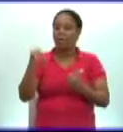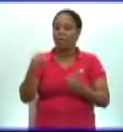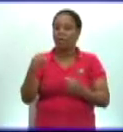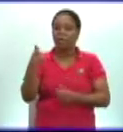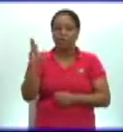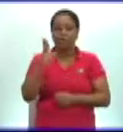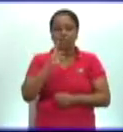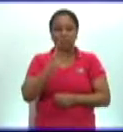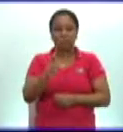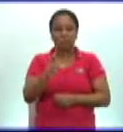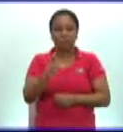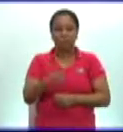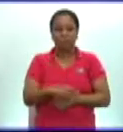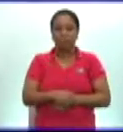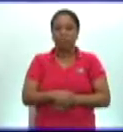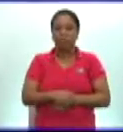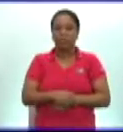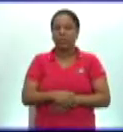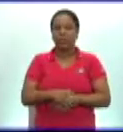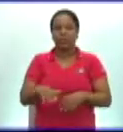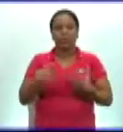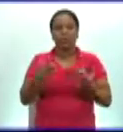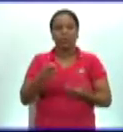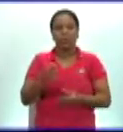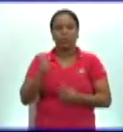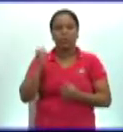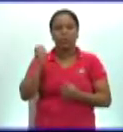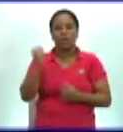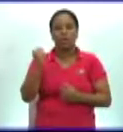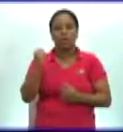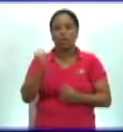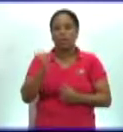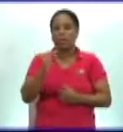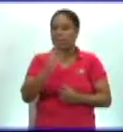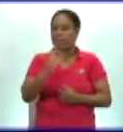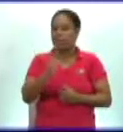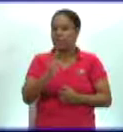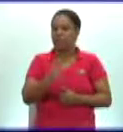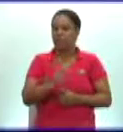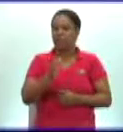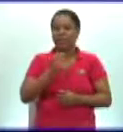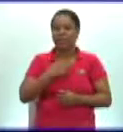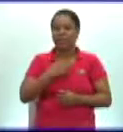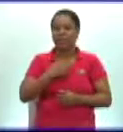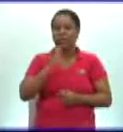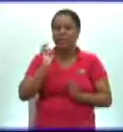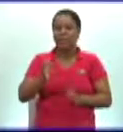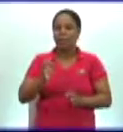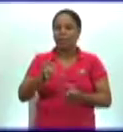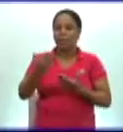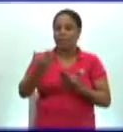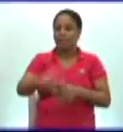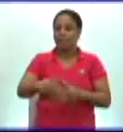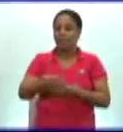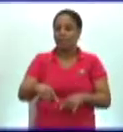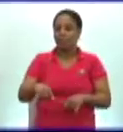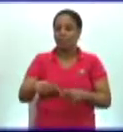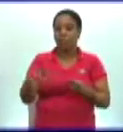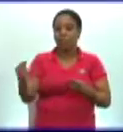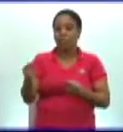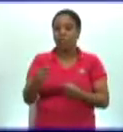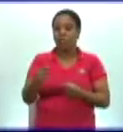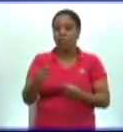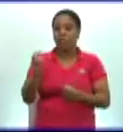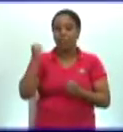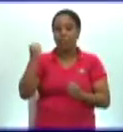¿Y qué ocurre con la fuerza resultante? Va a tener la misma dirección, pero sentido de la fuerza